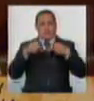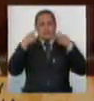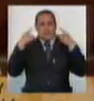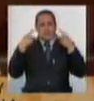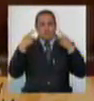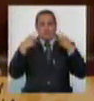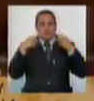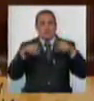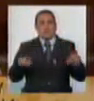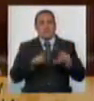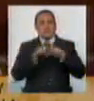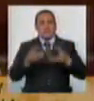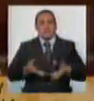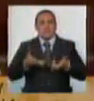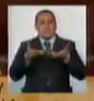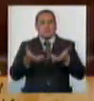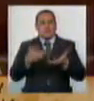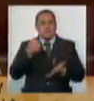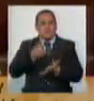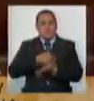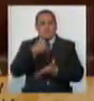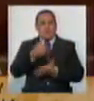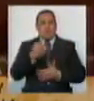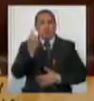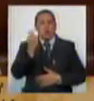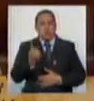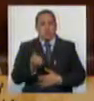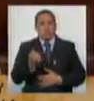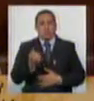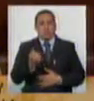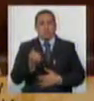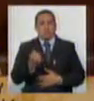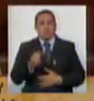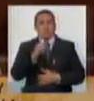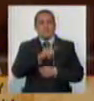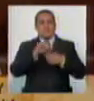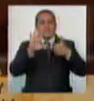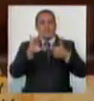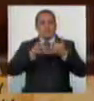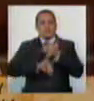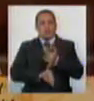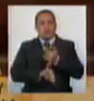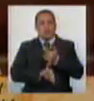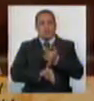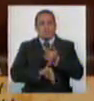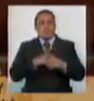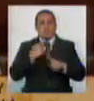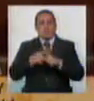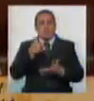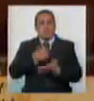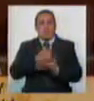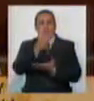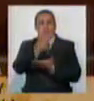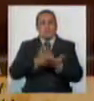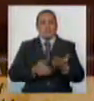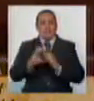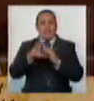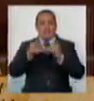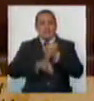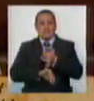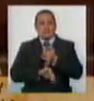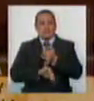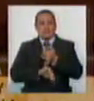amazónicas reciben un subsidio económico de 16 soles por el pago de su balón de gas.